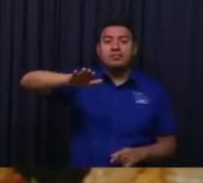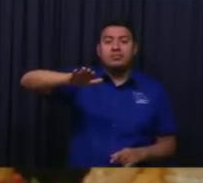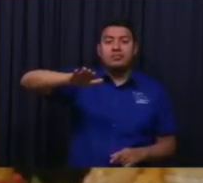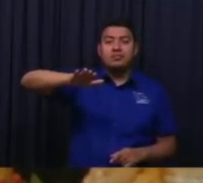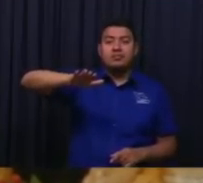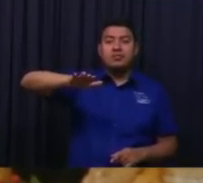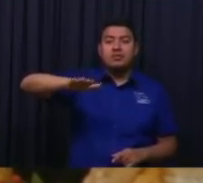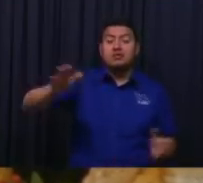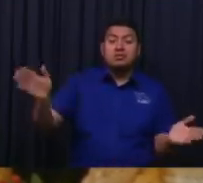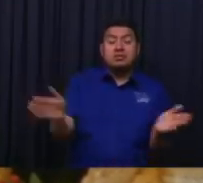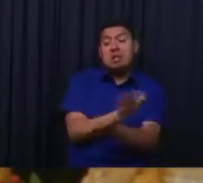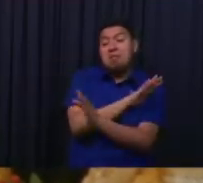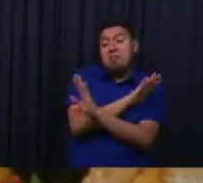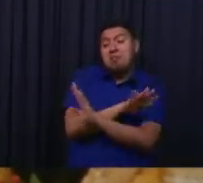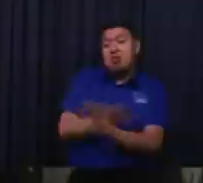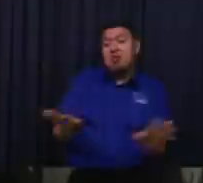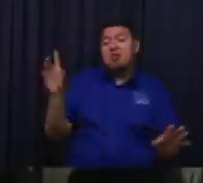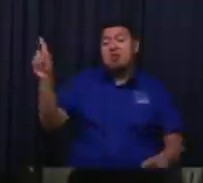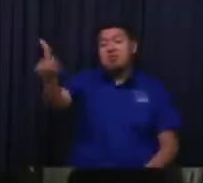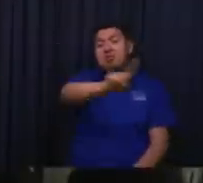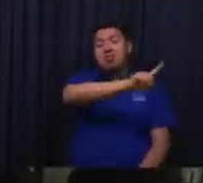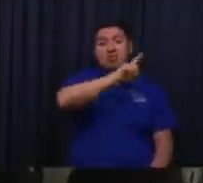se murieron todos y solo usted quedó?